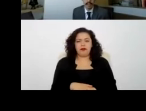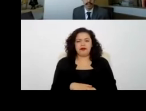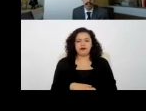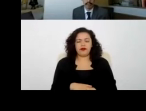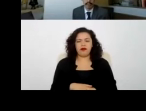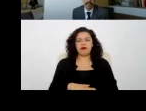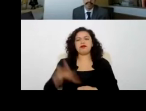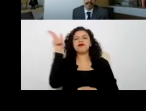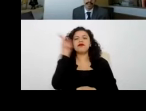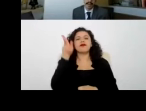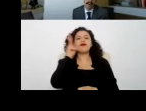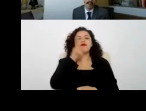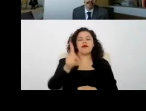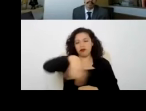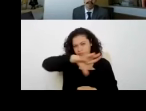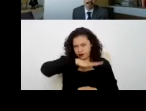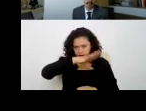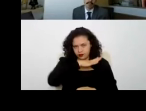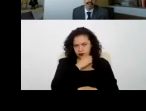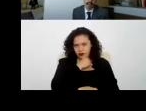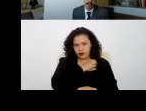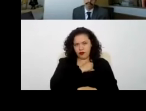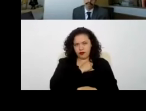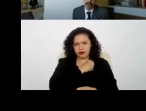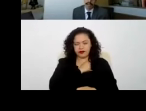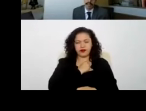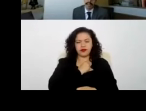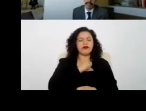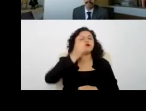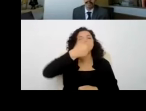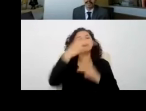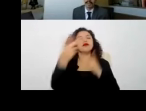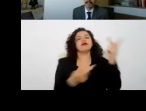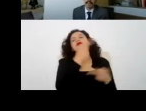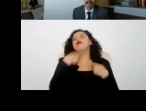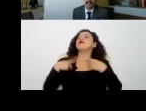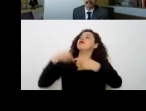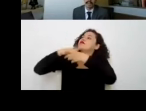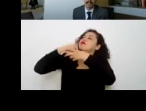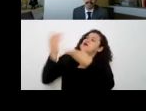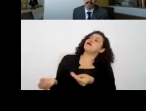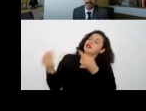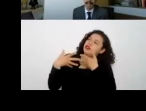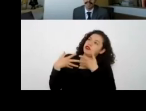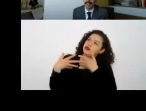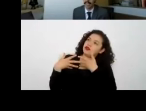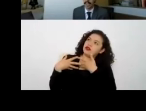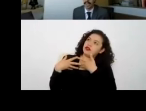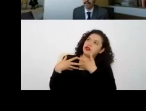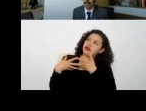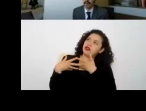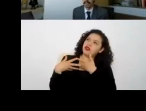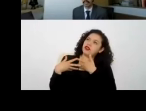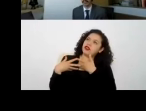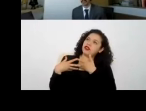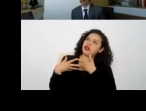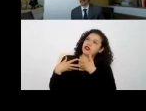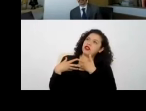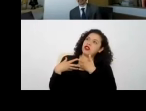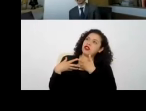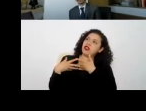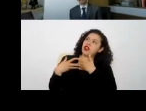evidencia de que ustedes hayan preguntado a sus donantes si ese donante tiene un